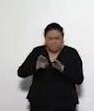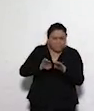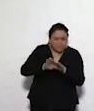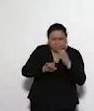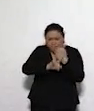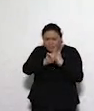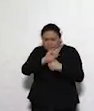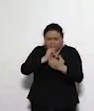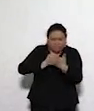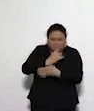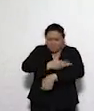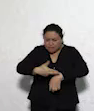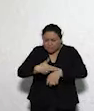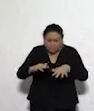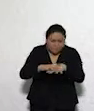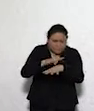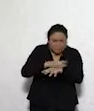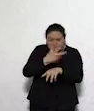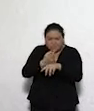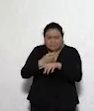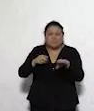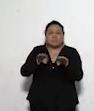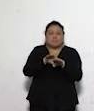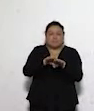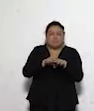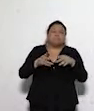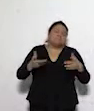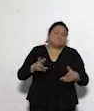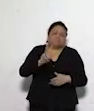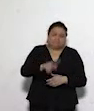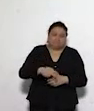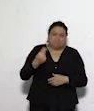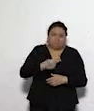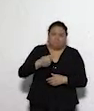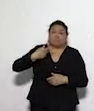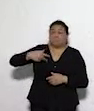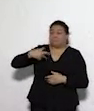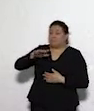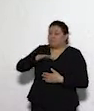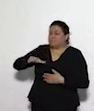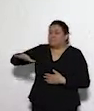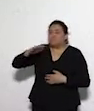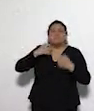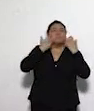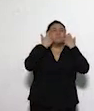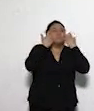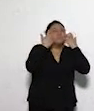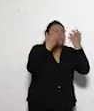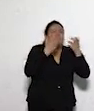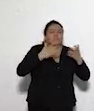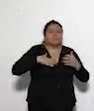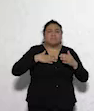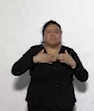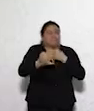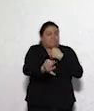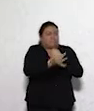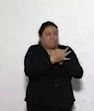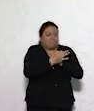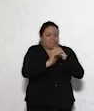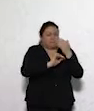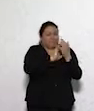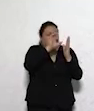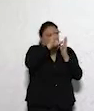parciales. La sociedad seguirá viendo frustrada su legítima expectativa de que los derechos que reconoce nuestra